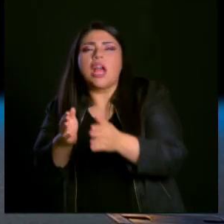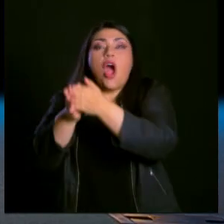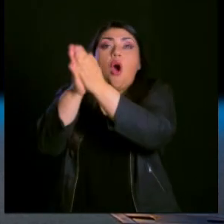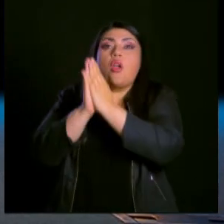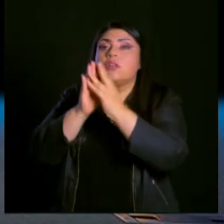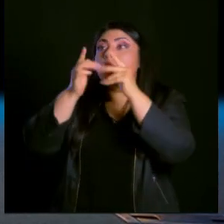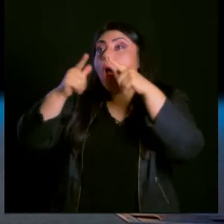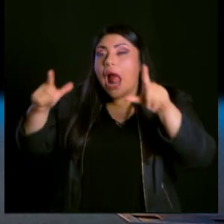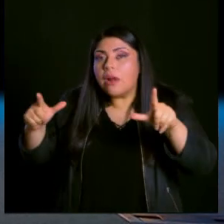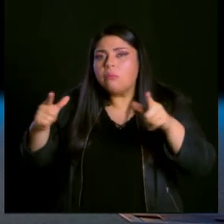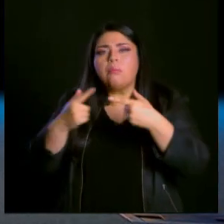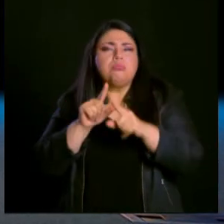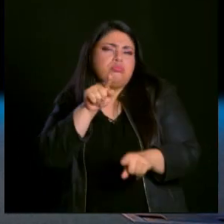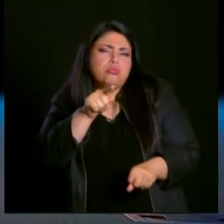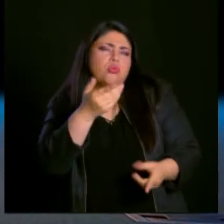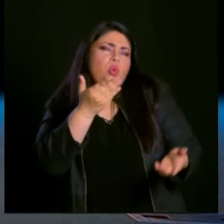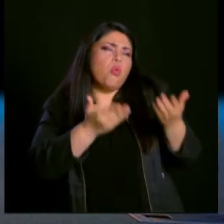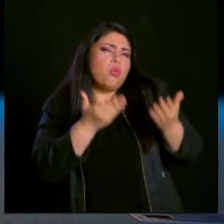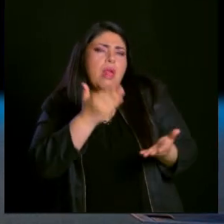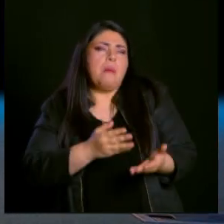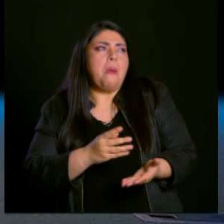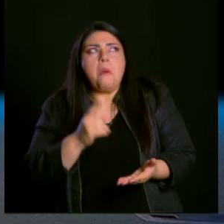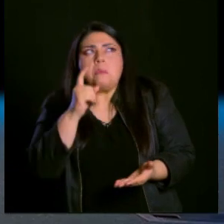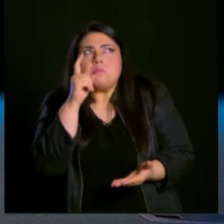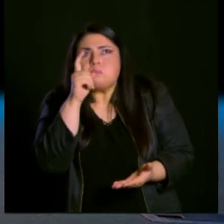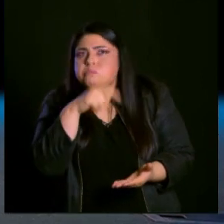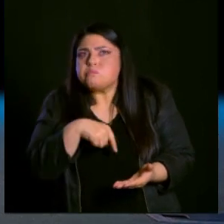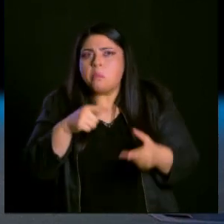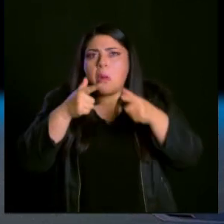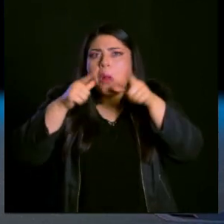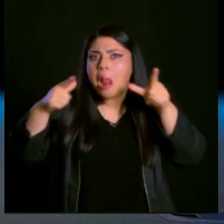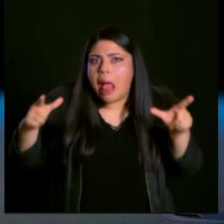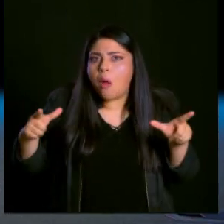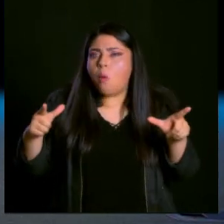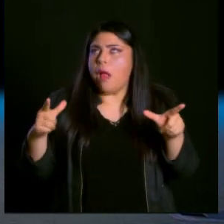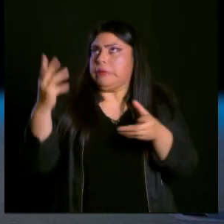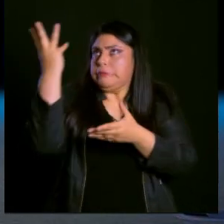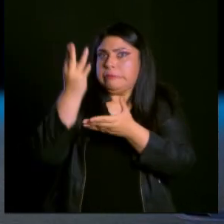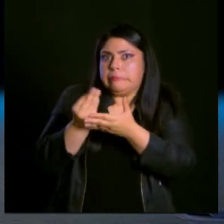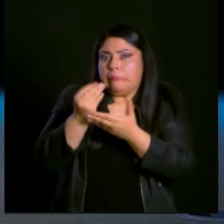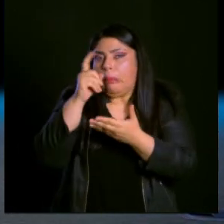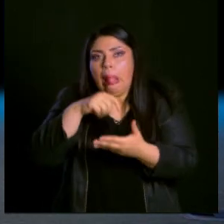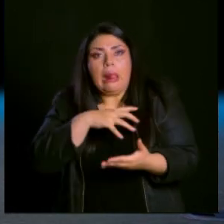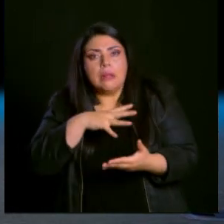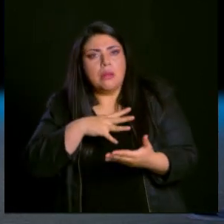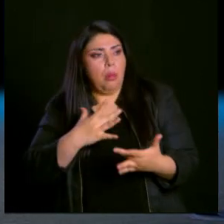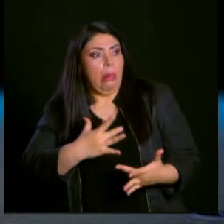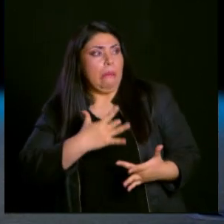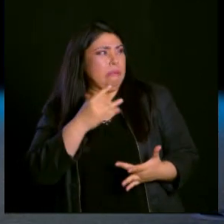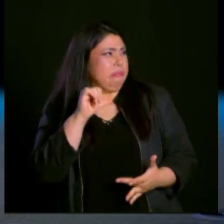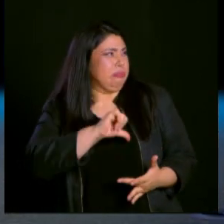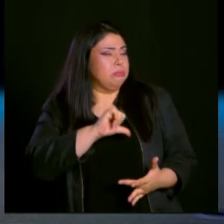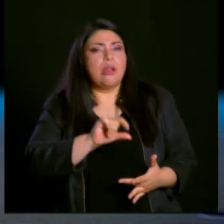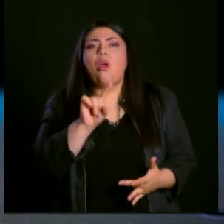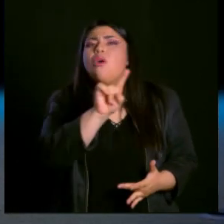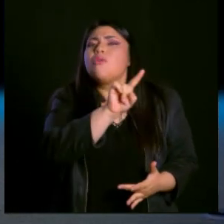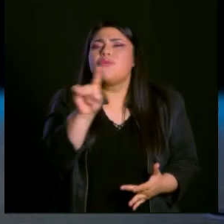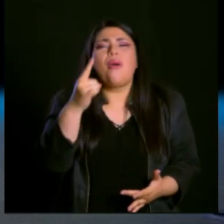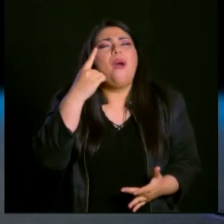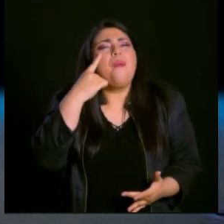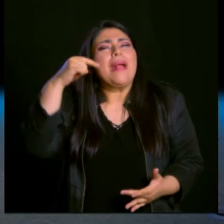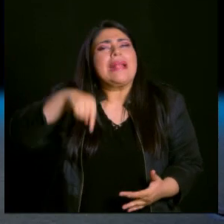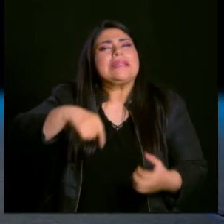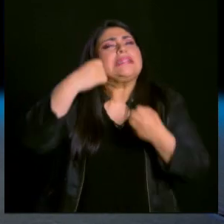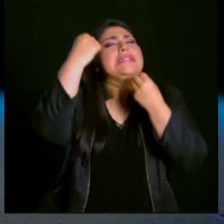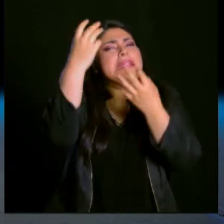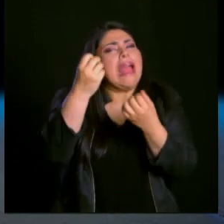Y quizás tú si eres una persona que todavía no está orando en lenguas donde tengas el don de orar en lenguas no te sientas mal con este mensaje simplemente es